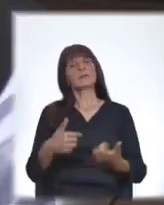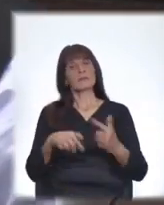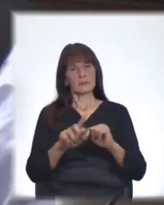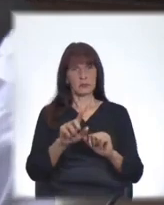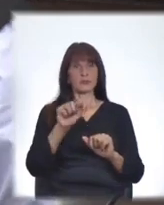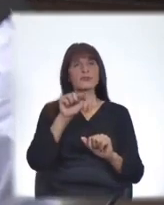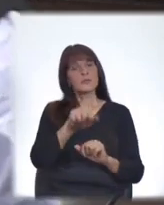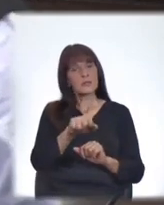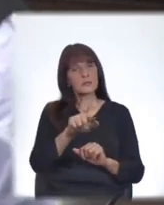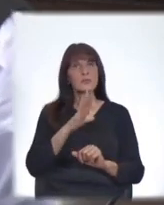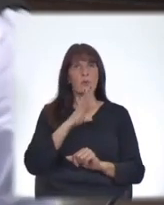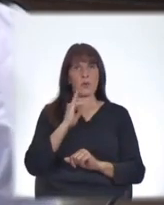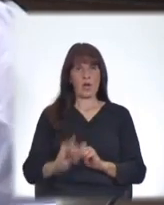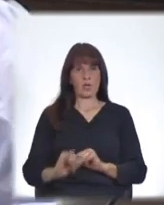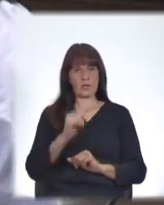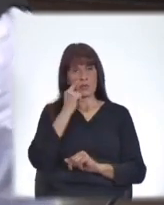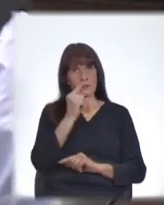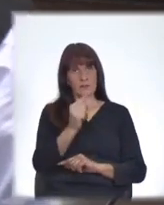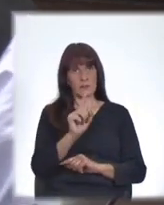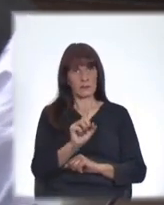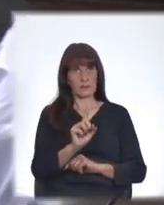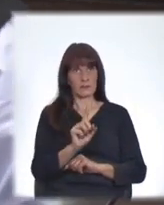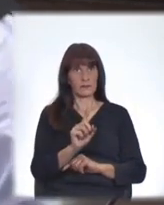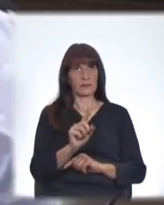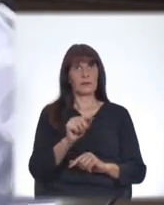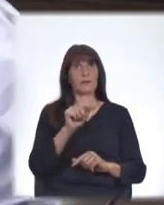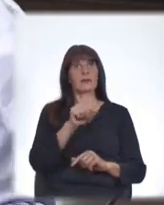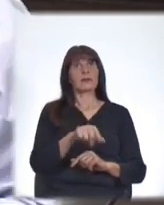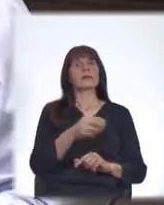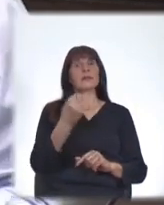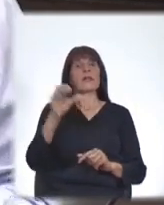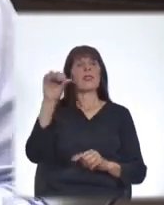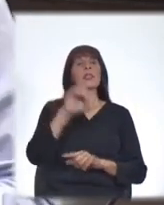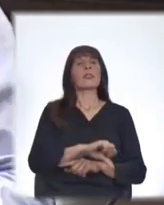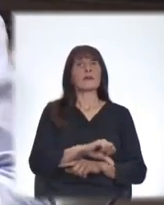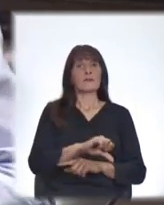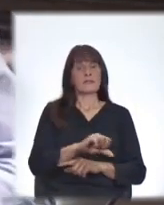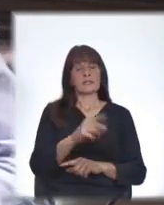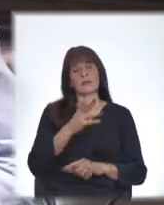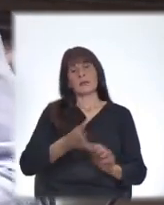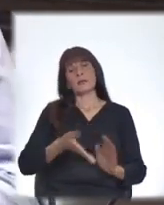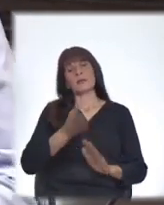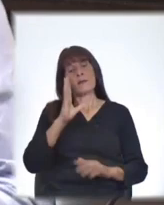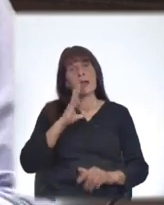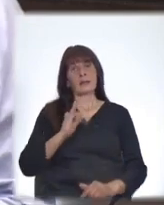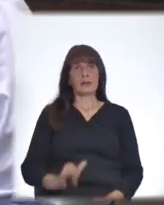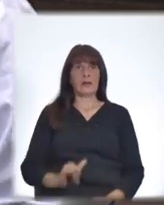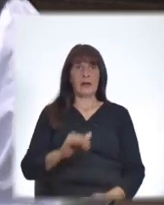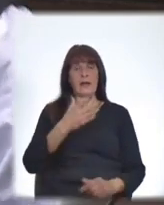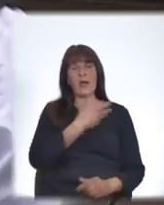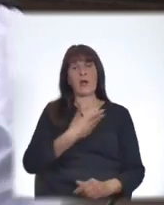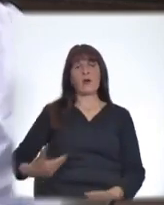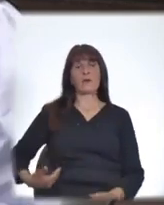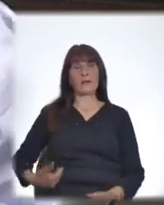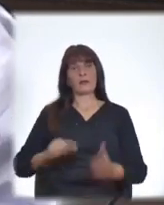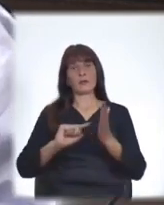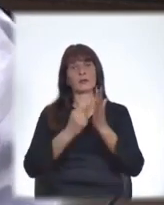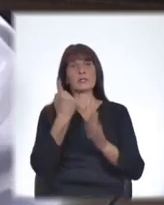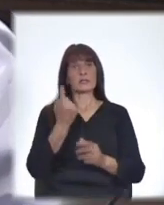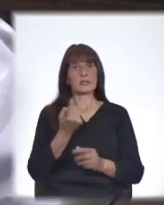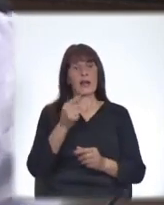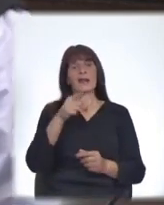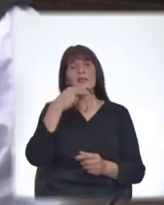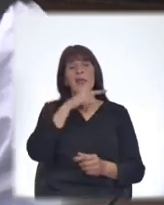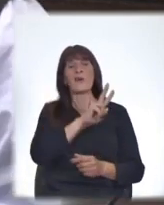Naturalmente eso afecta la visión resultante del déficit que va a tener el gobierno central, producto de estas